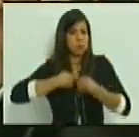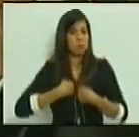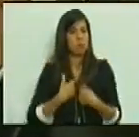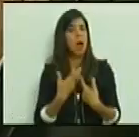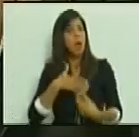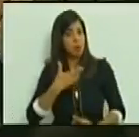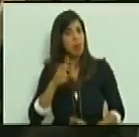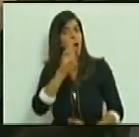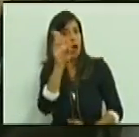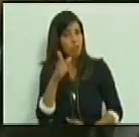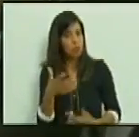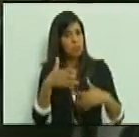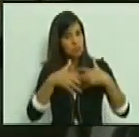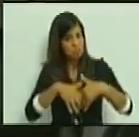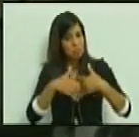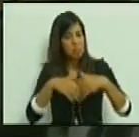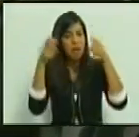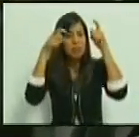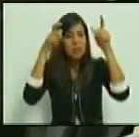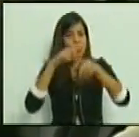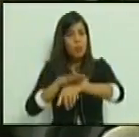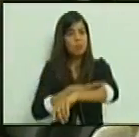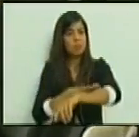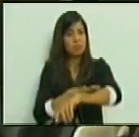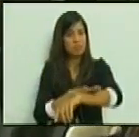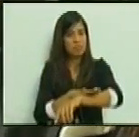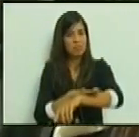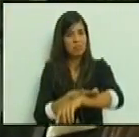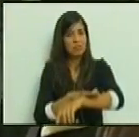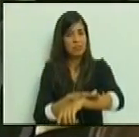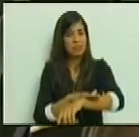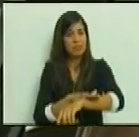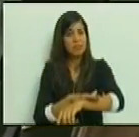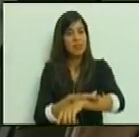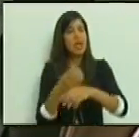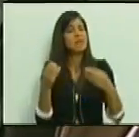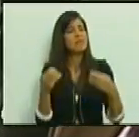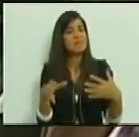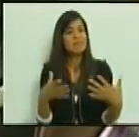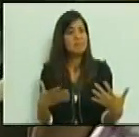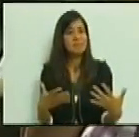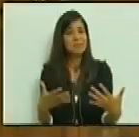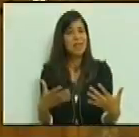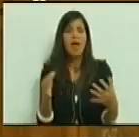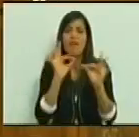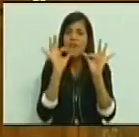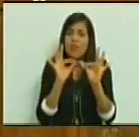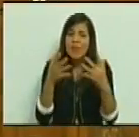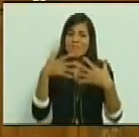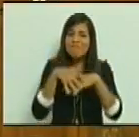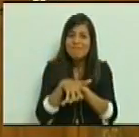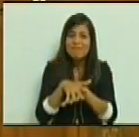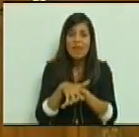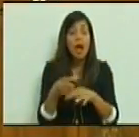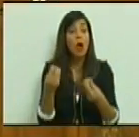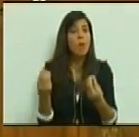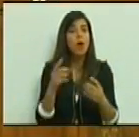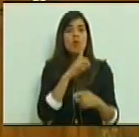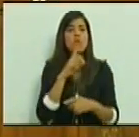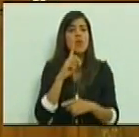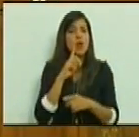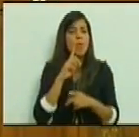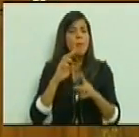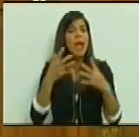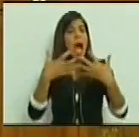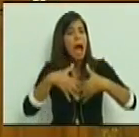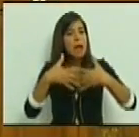ello? Bueno, uno de los fines del concepto de conglomerado que lleva por nombre